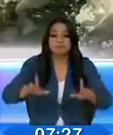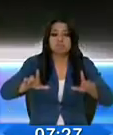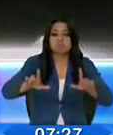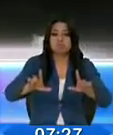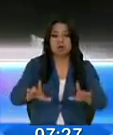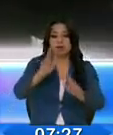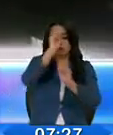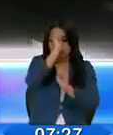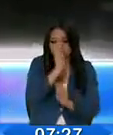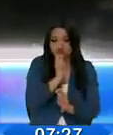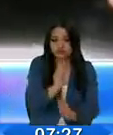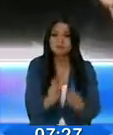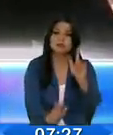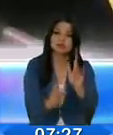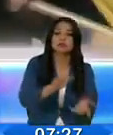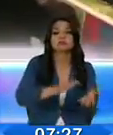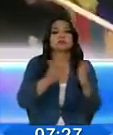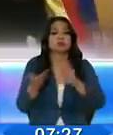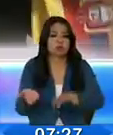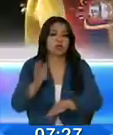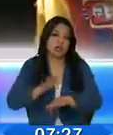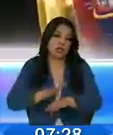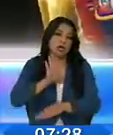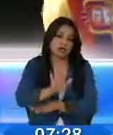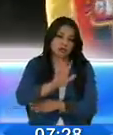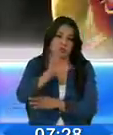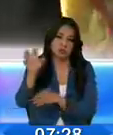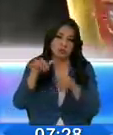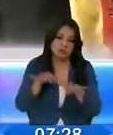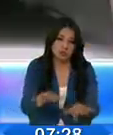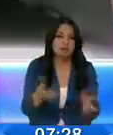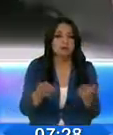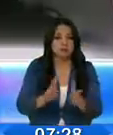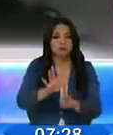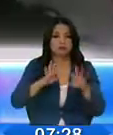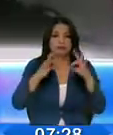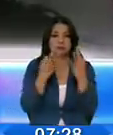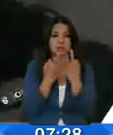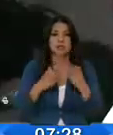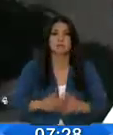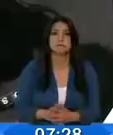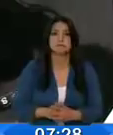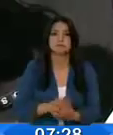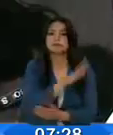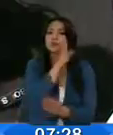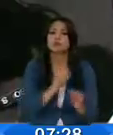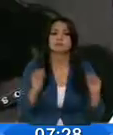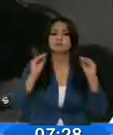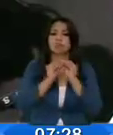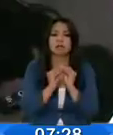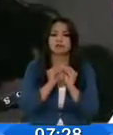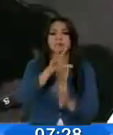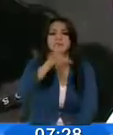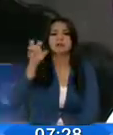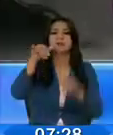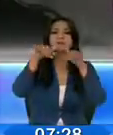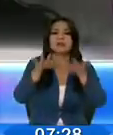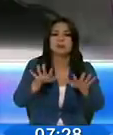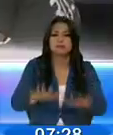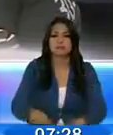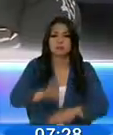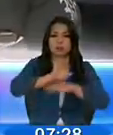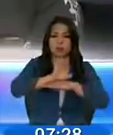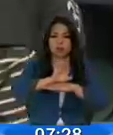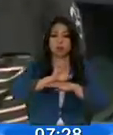en honor a las víctimas que fallecieron aquel día y a sus familiares. Para que nunca más exista un 30S en el